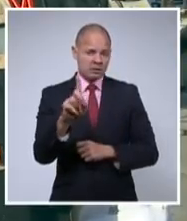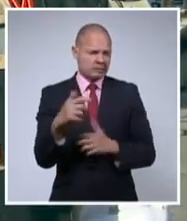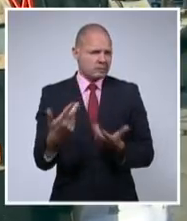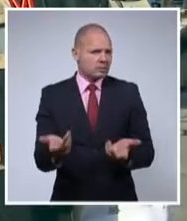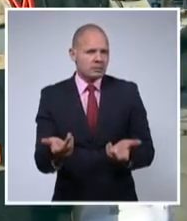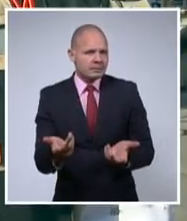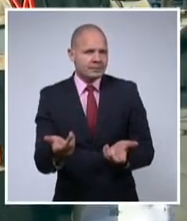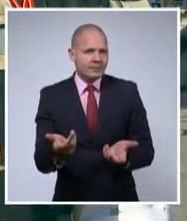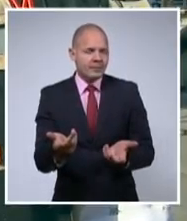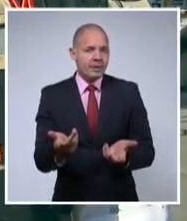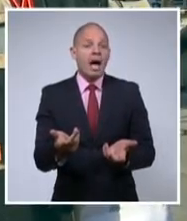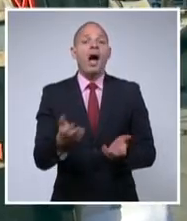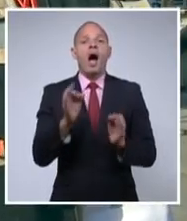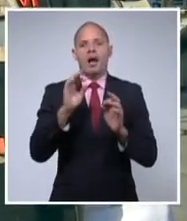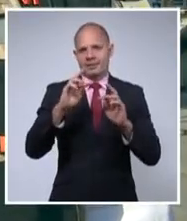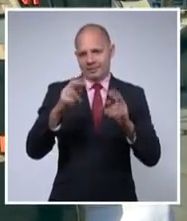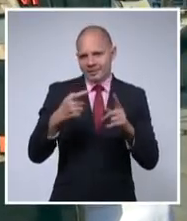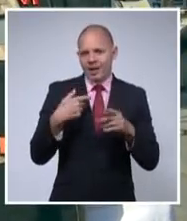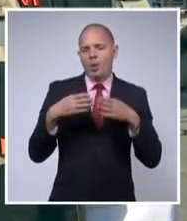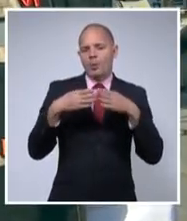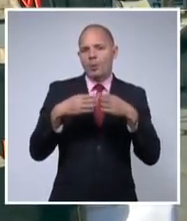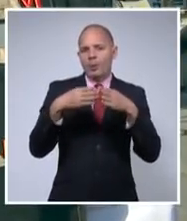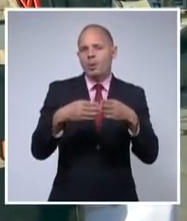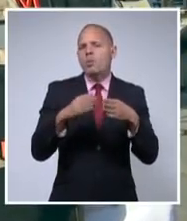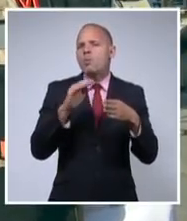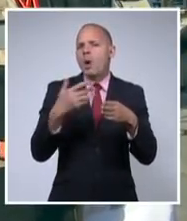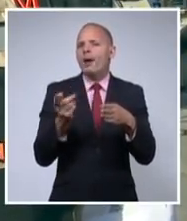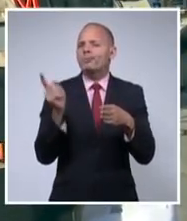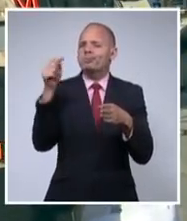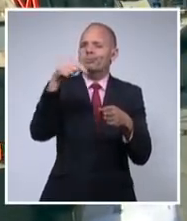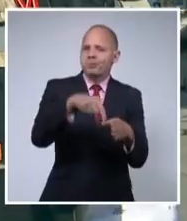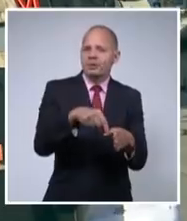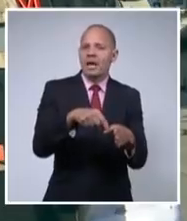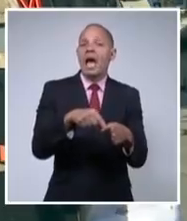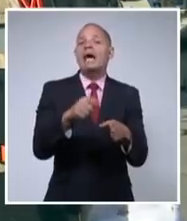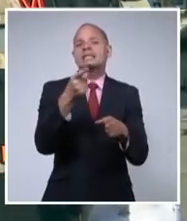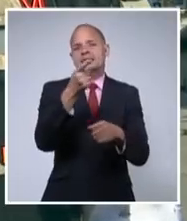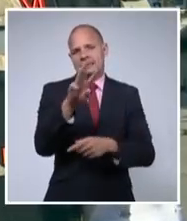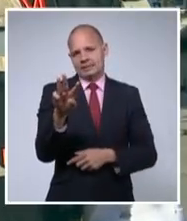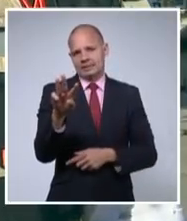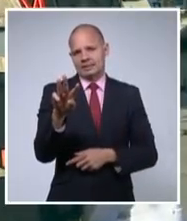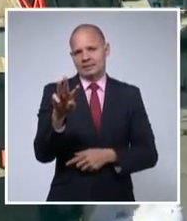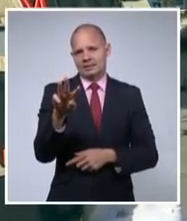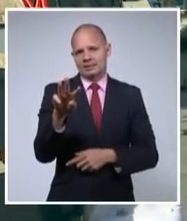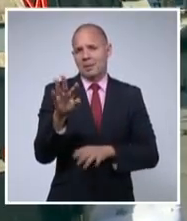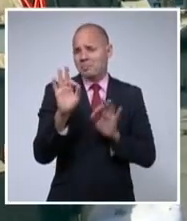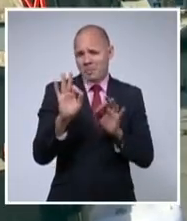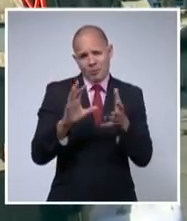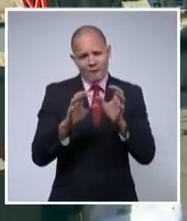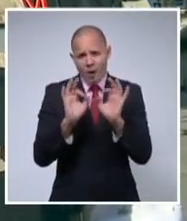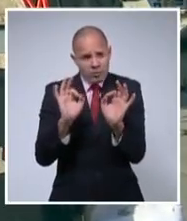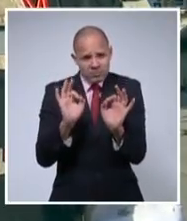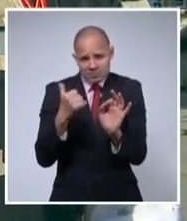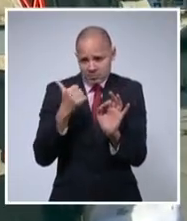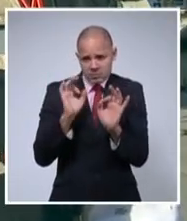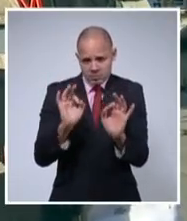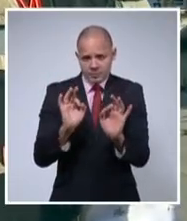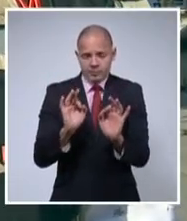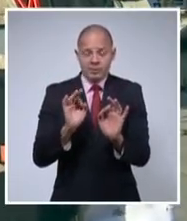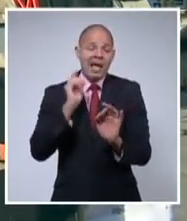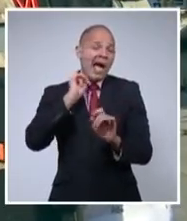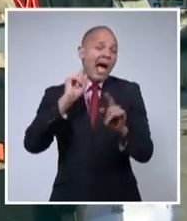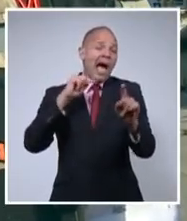que arriben a nuestro país 13 locomotoras de este tipo. Y en el